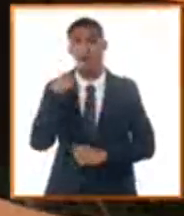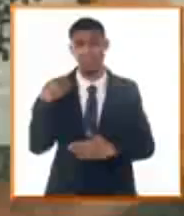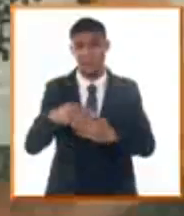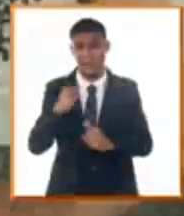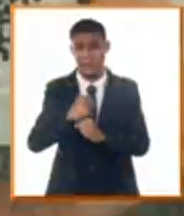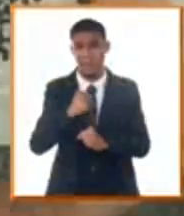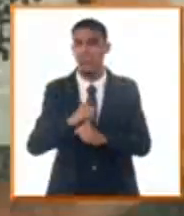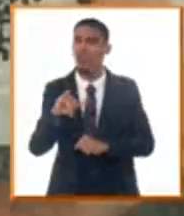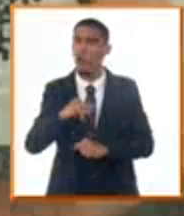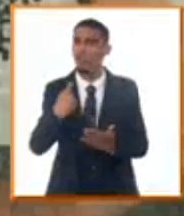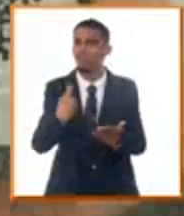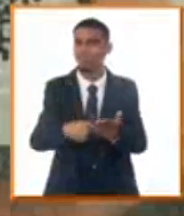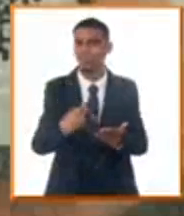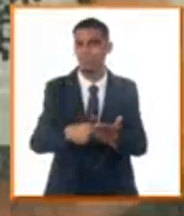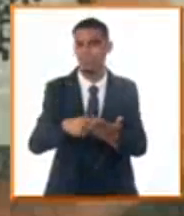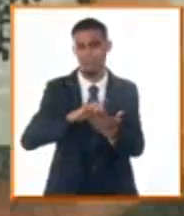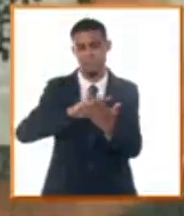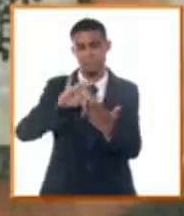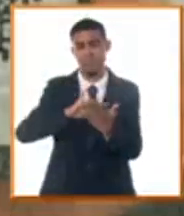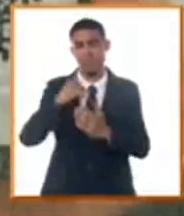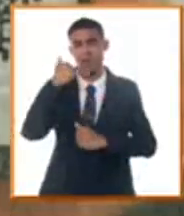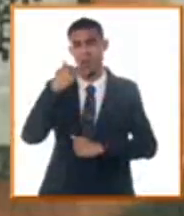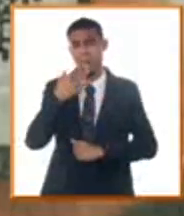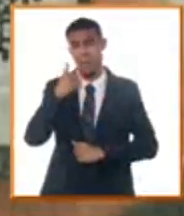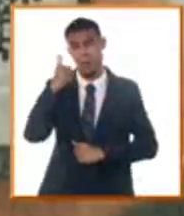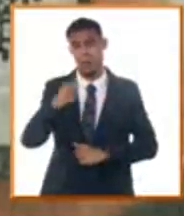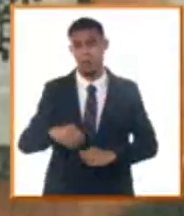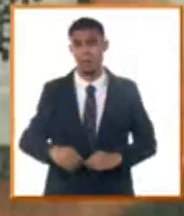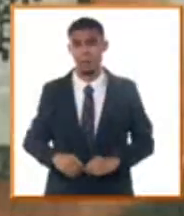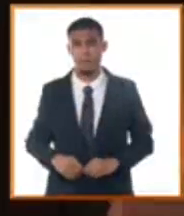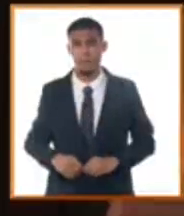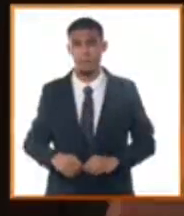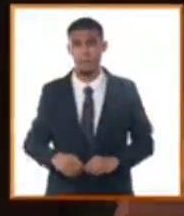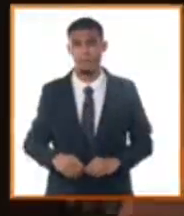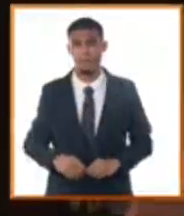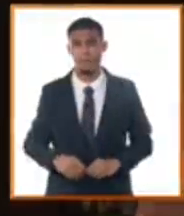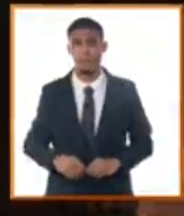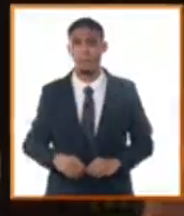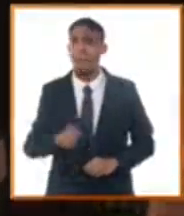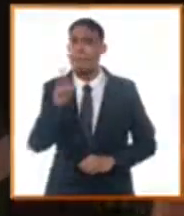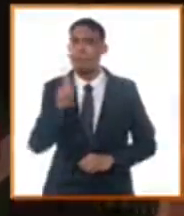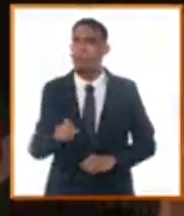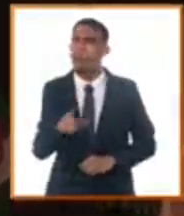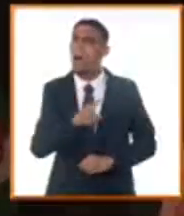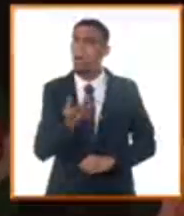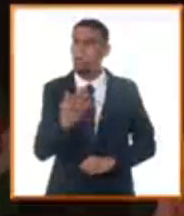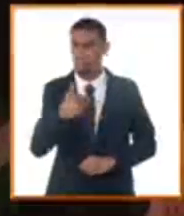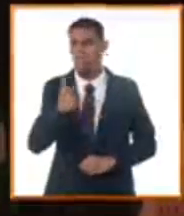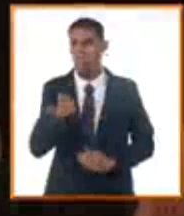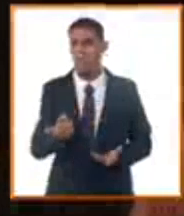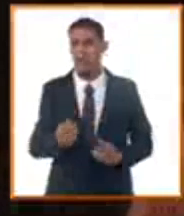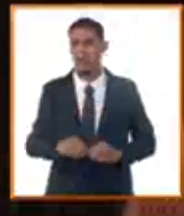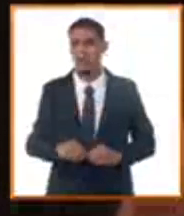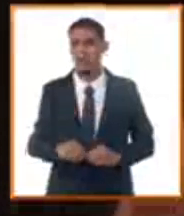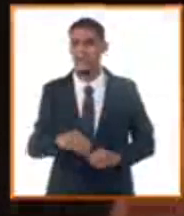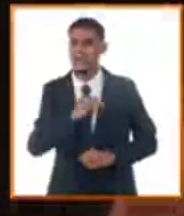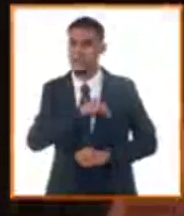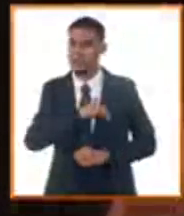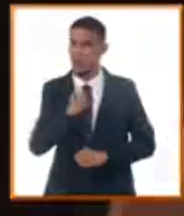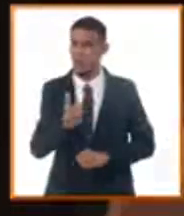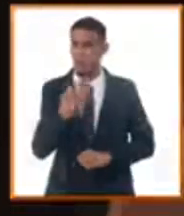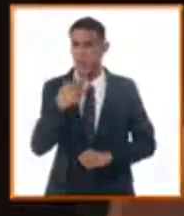opción del pago electrónico. Los clientes se sienten muy complacidos, ya que cuando llegan aquí hay algunos que tienen ese sistema, o sea, activo